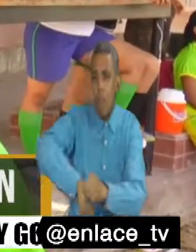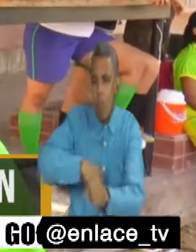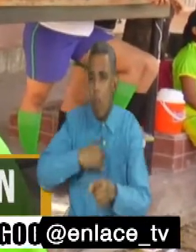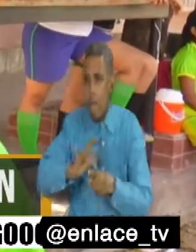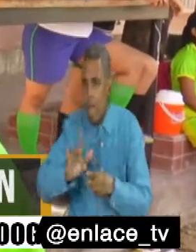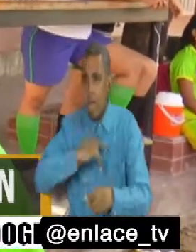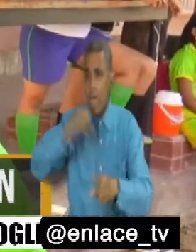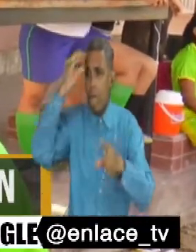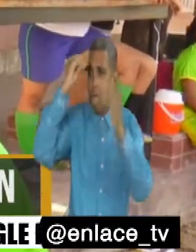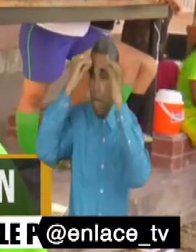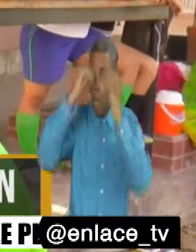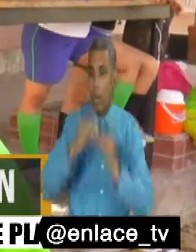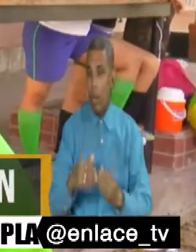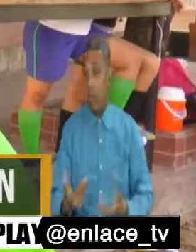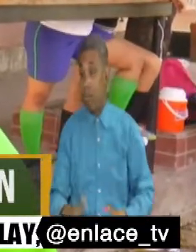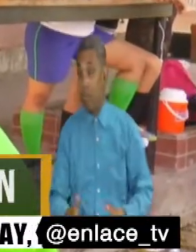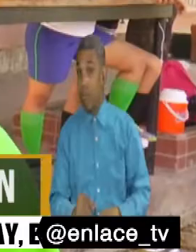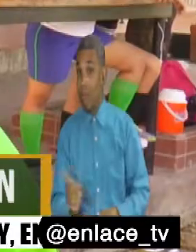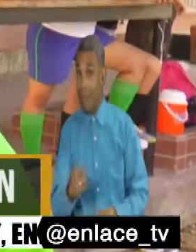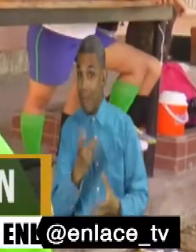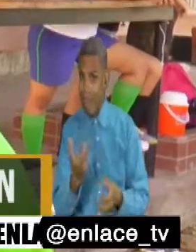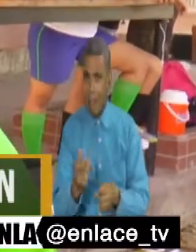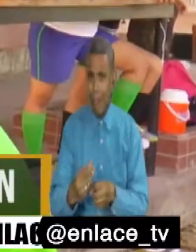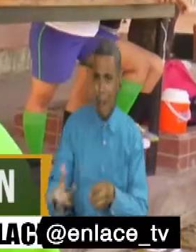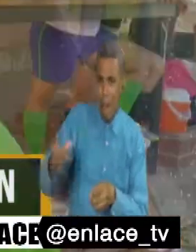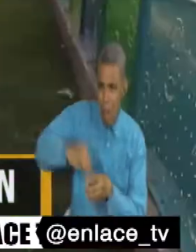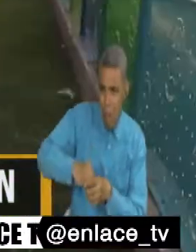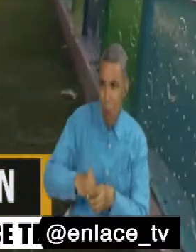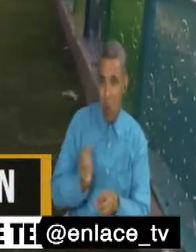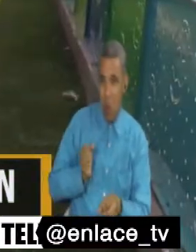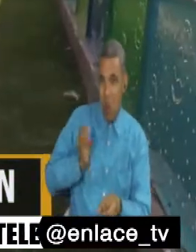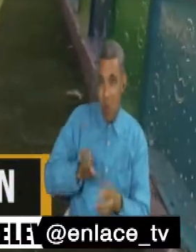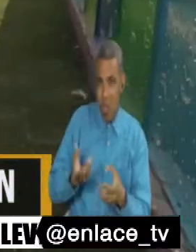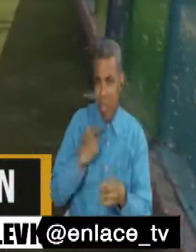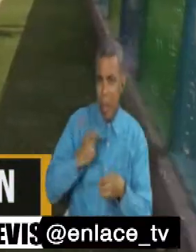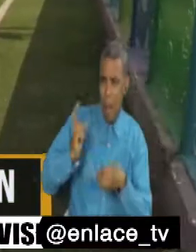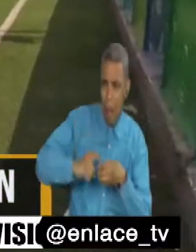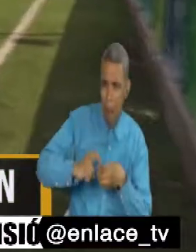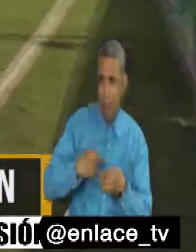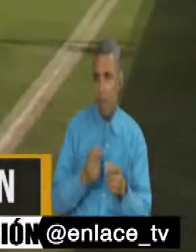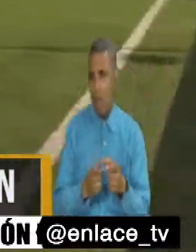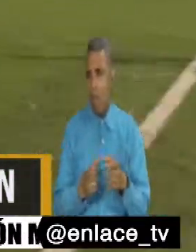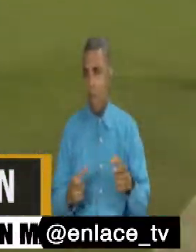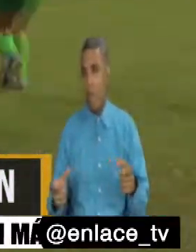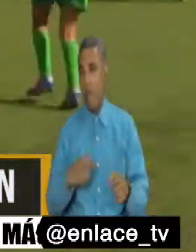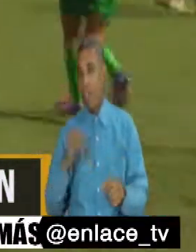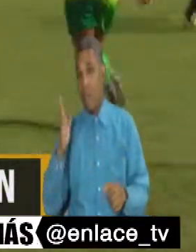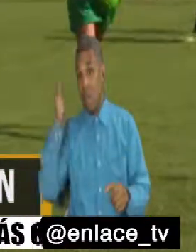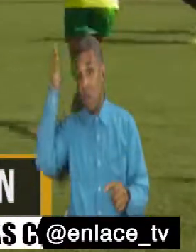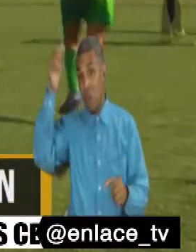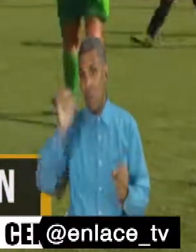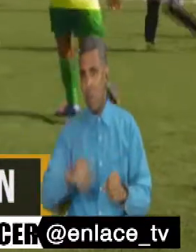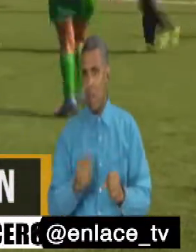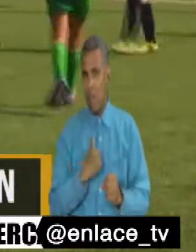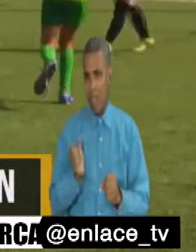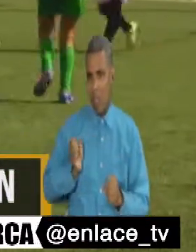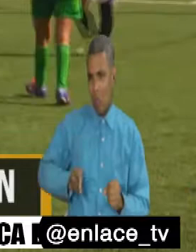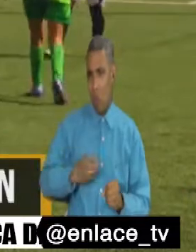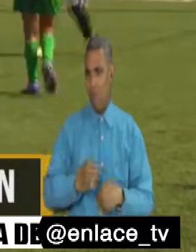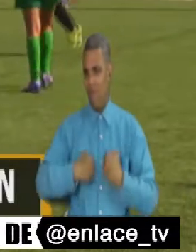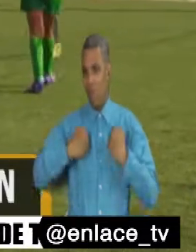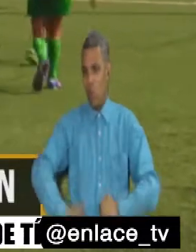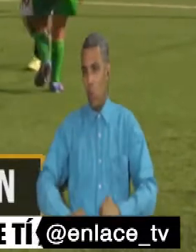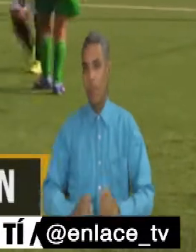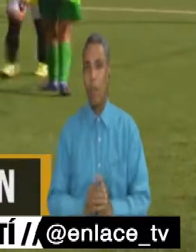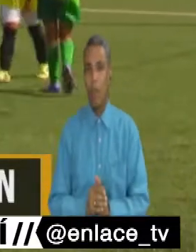club pues le dan, y ahí las tenemos. Ahí vamos encarrilándonos para tener un futuro, unas categorías mayores más fortalecidas. Uno de los equipos en formación